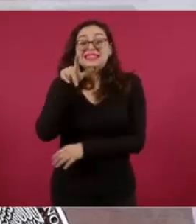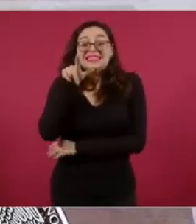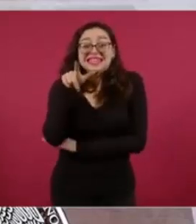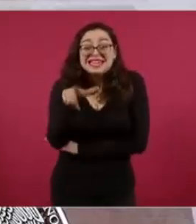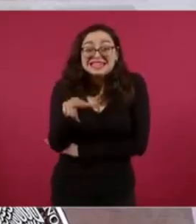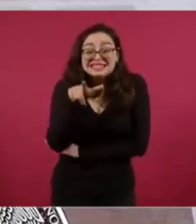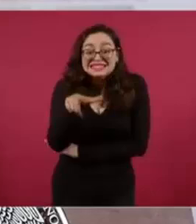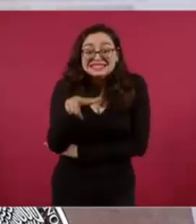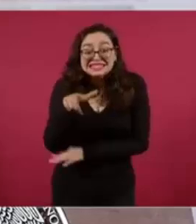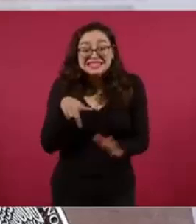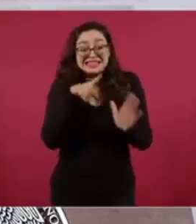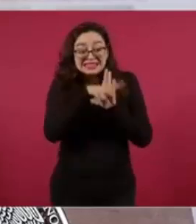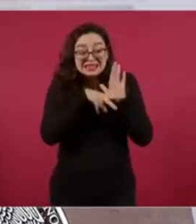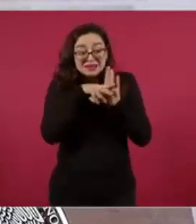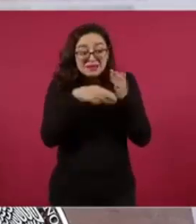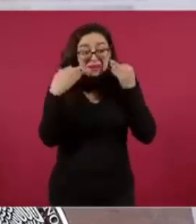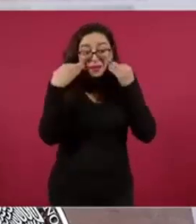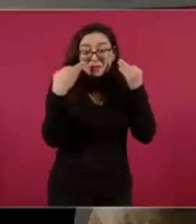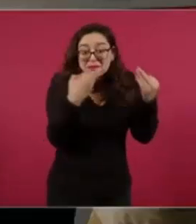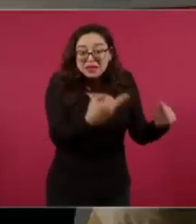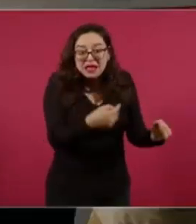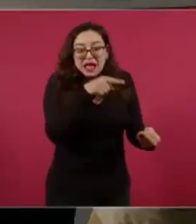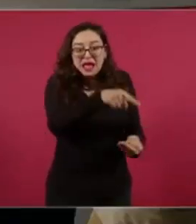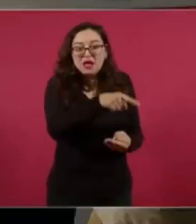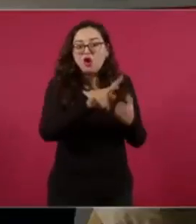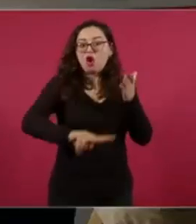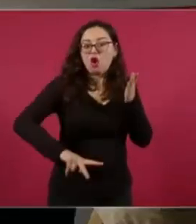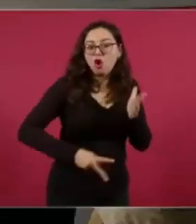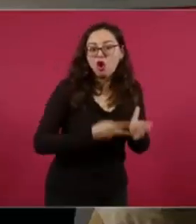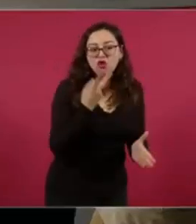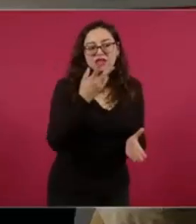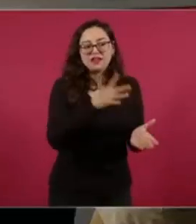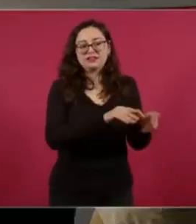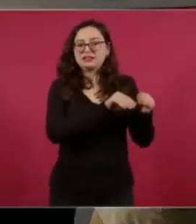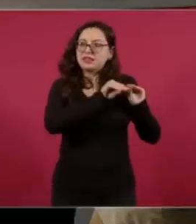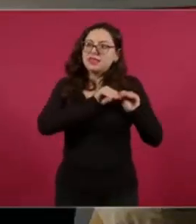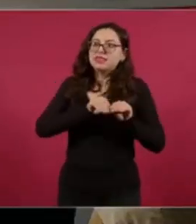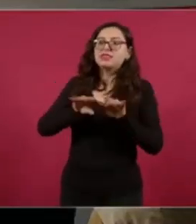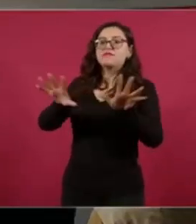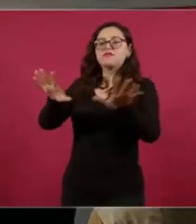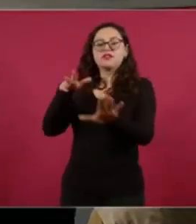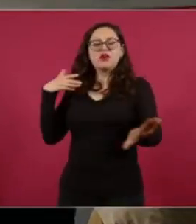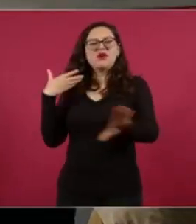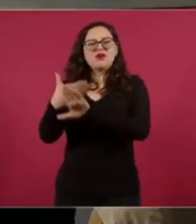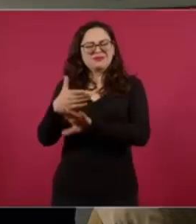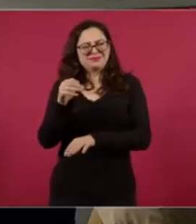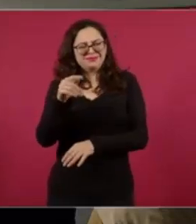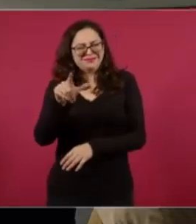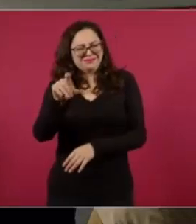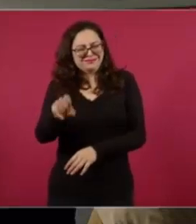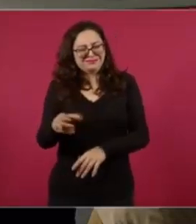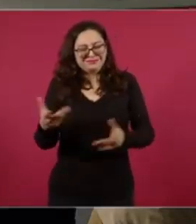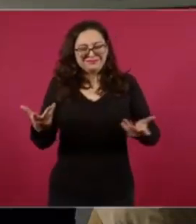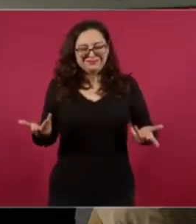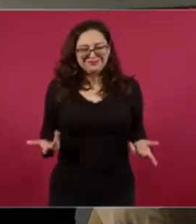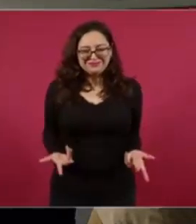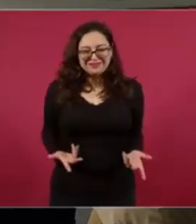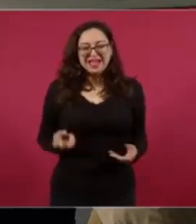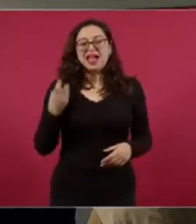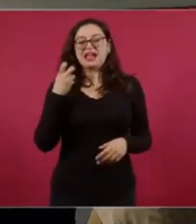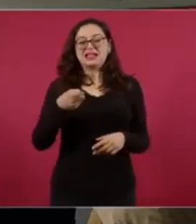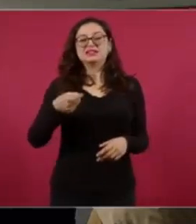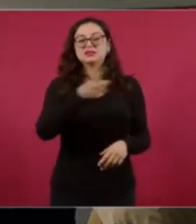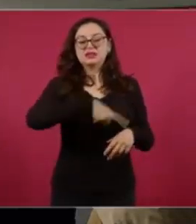2017. Así es como se fabrican las mentiras, sacando de contexto imágenes y videos. La desinformación en redes